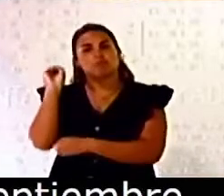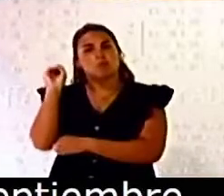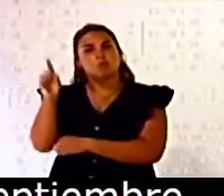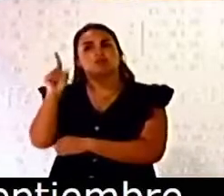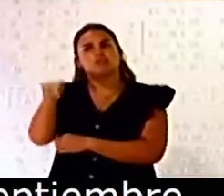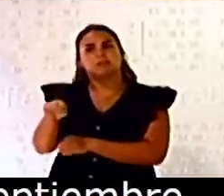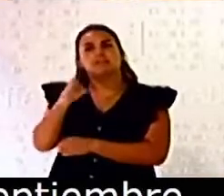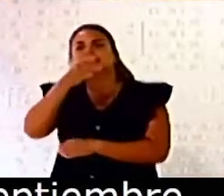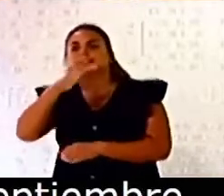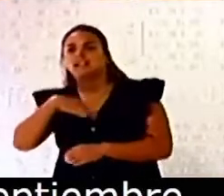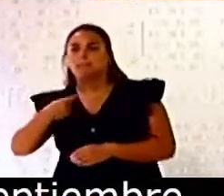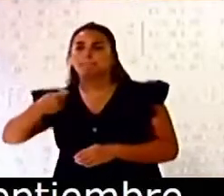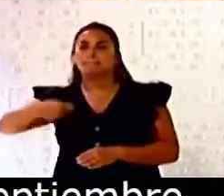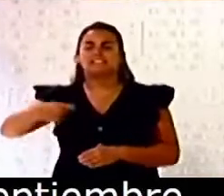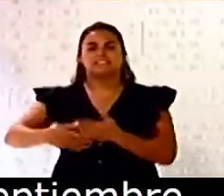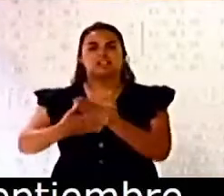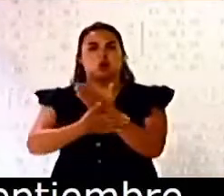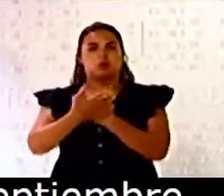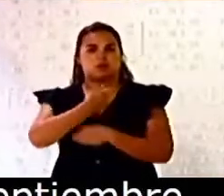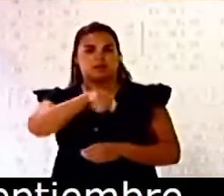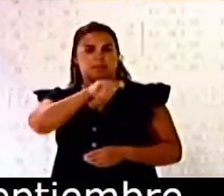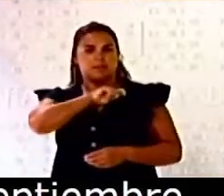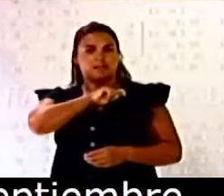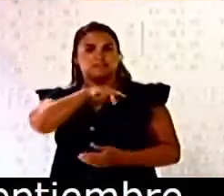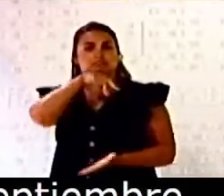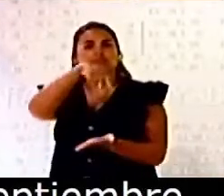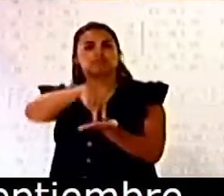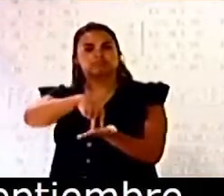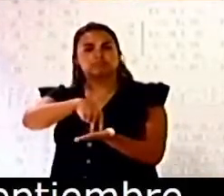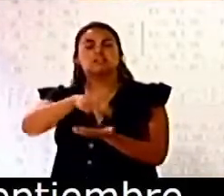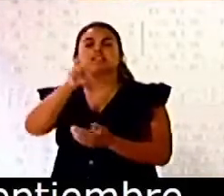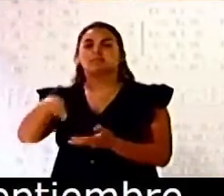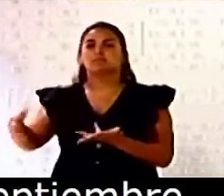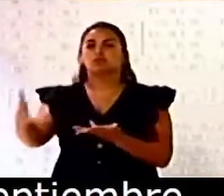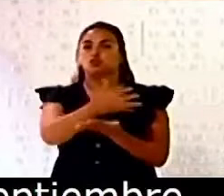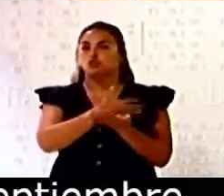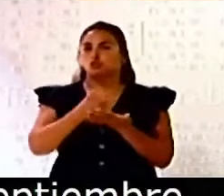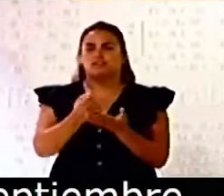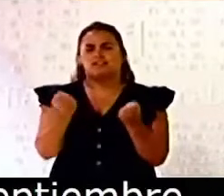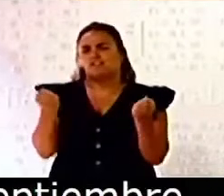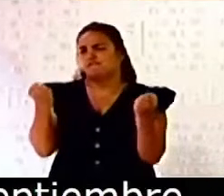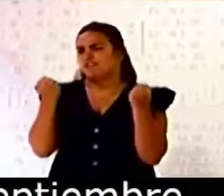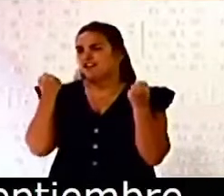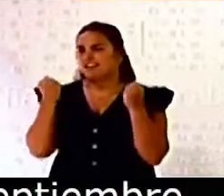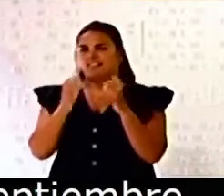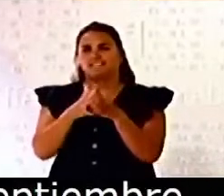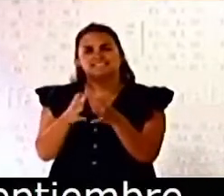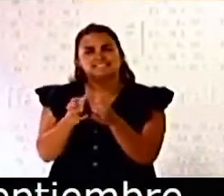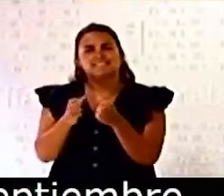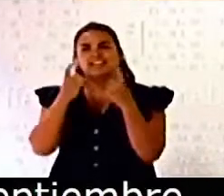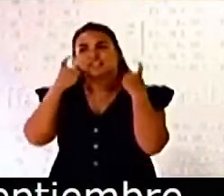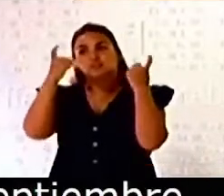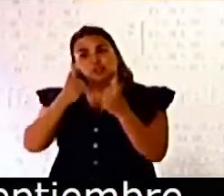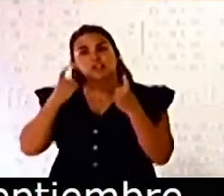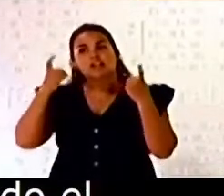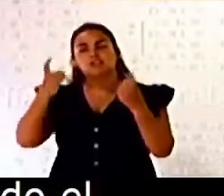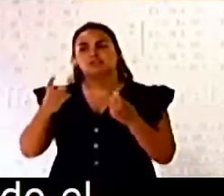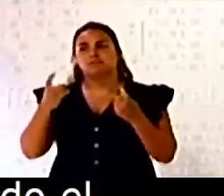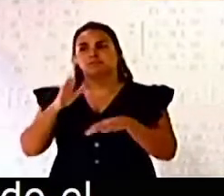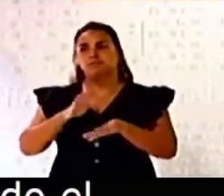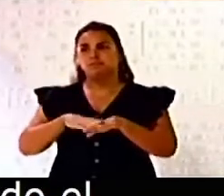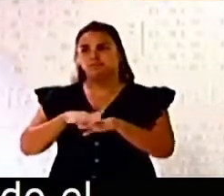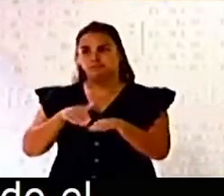también el presidente del Gobierno de España y toda la energía y todo el esfuerzo